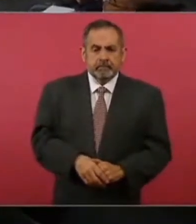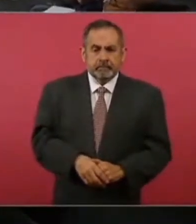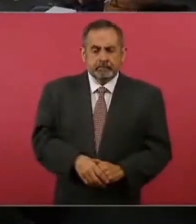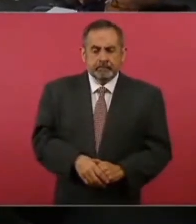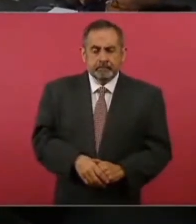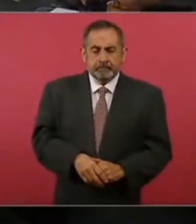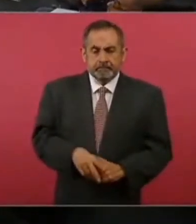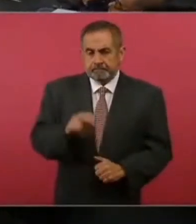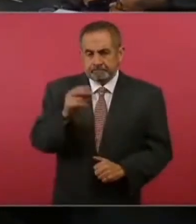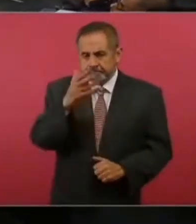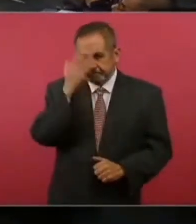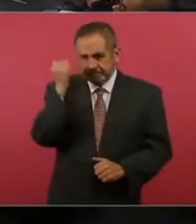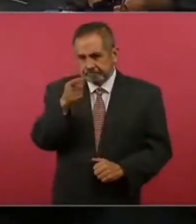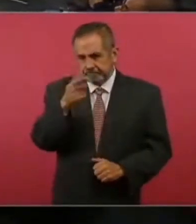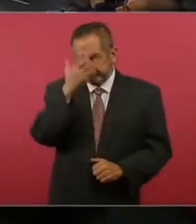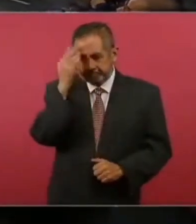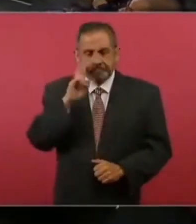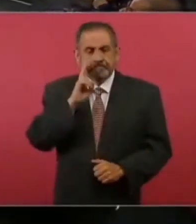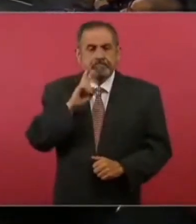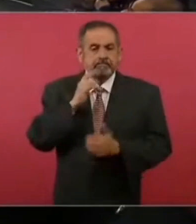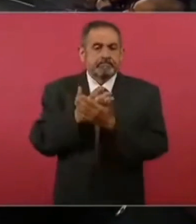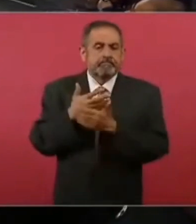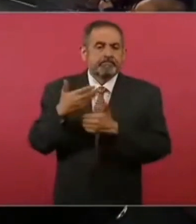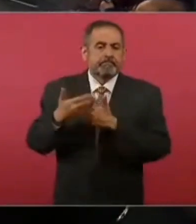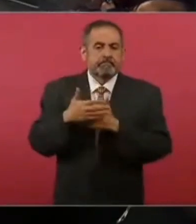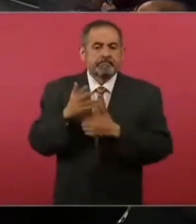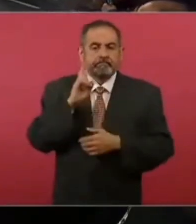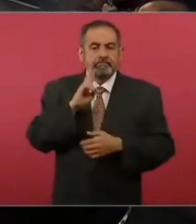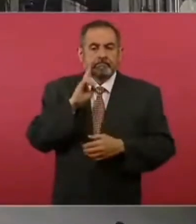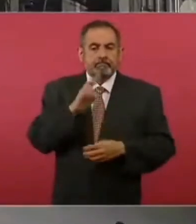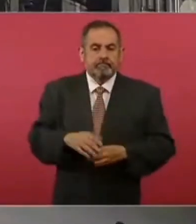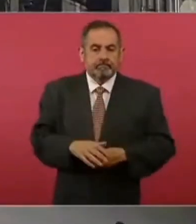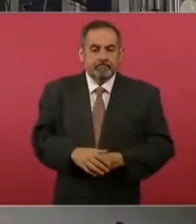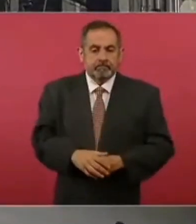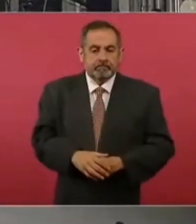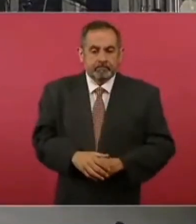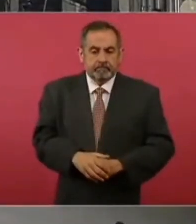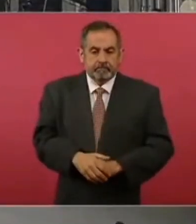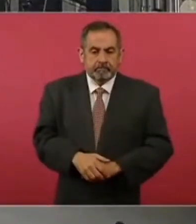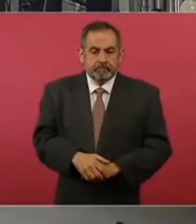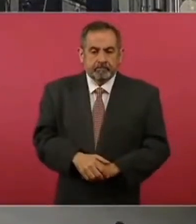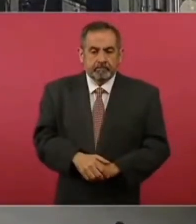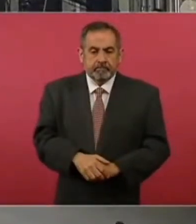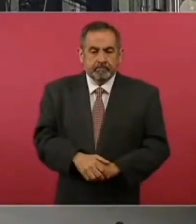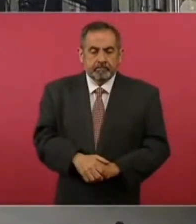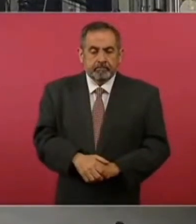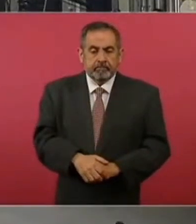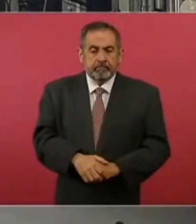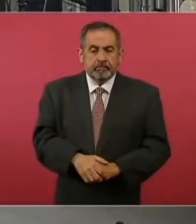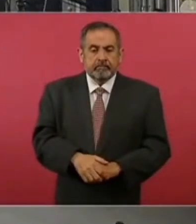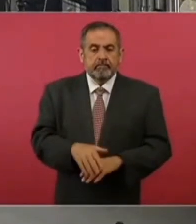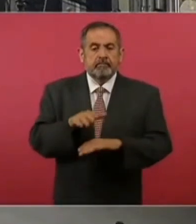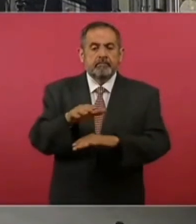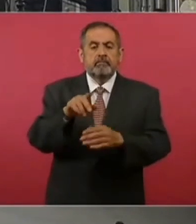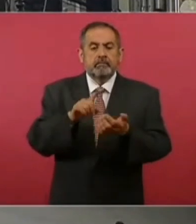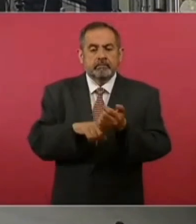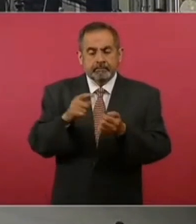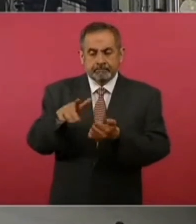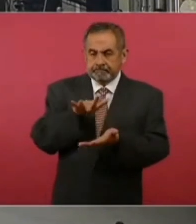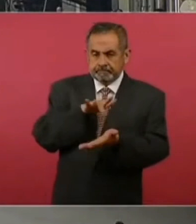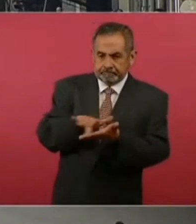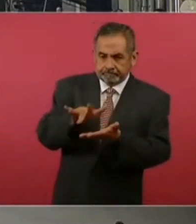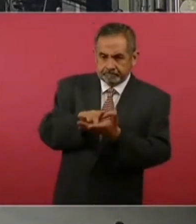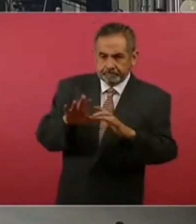sé, pero vamos a continuar. Ah, sí, sobre el